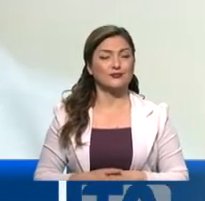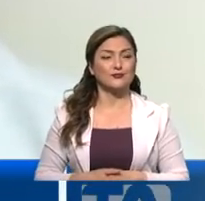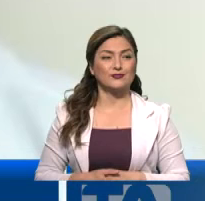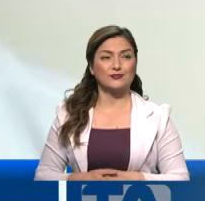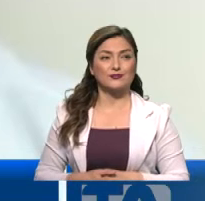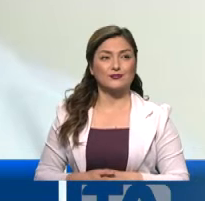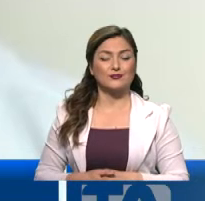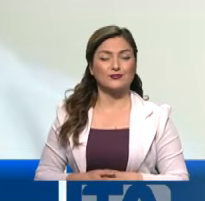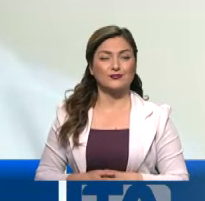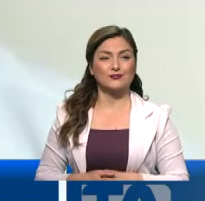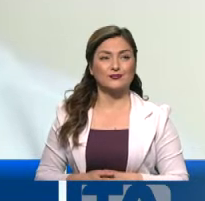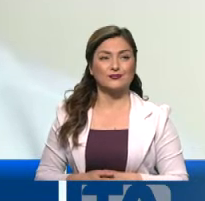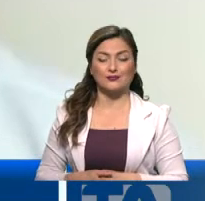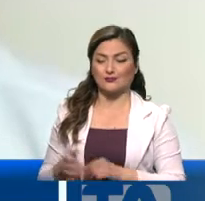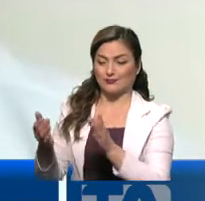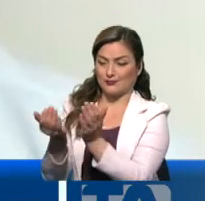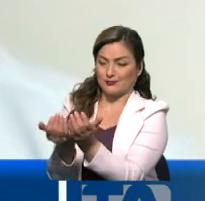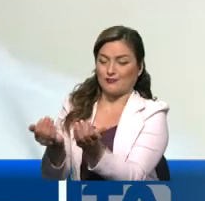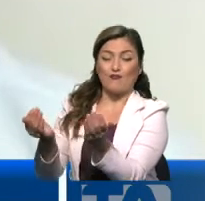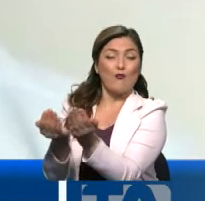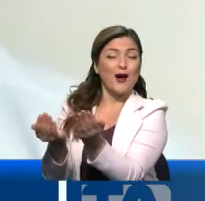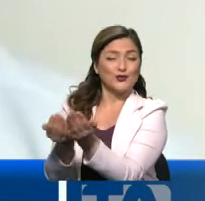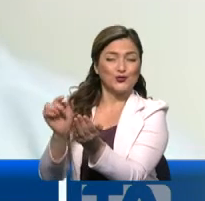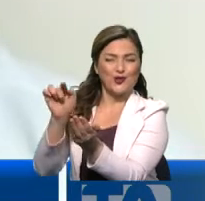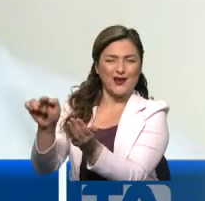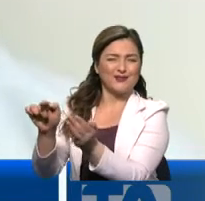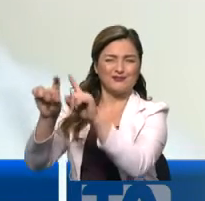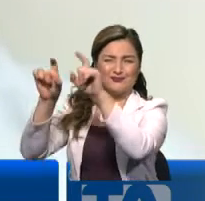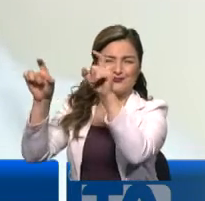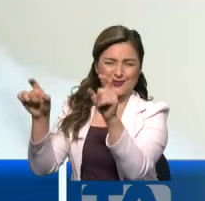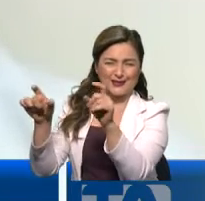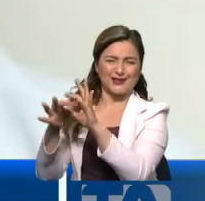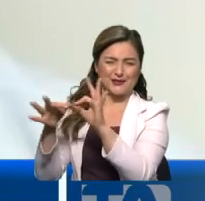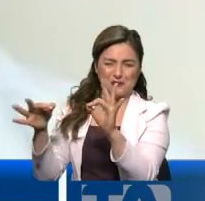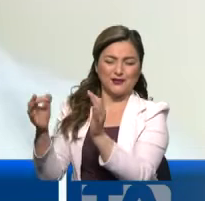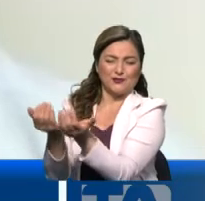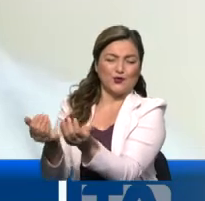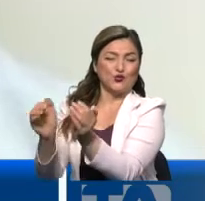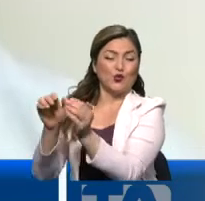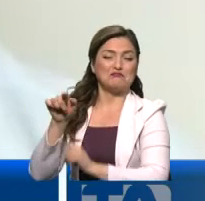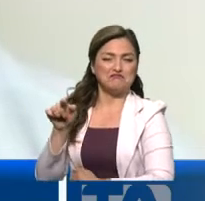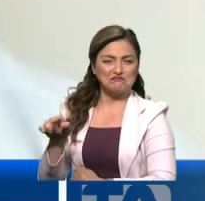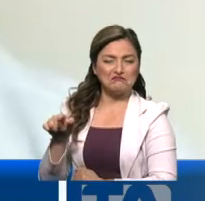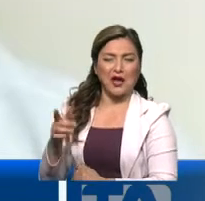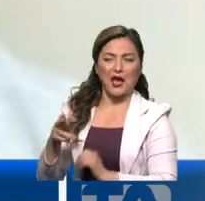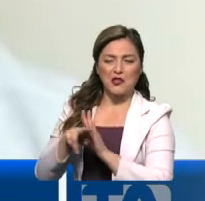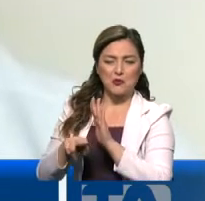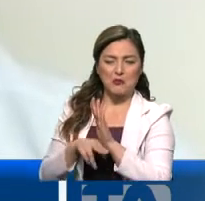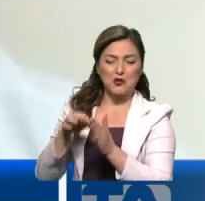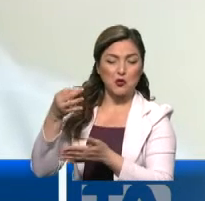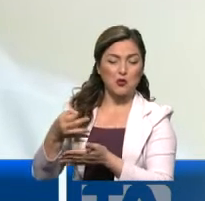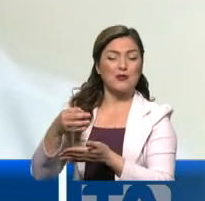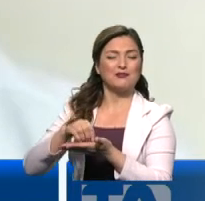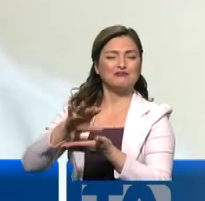lixiviados parece que no ha sido el adecuado, no ha sido lo que manda la normativa. Hay otras cosas